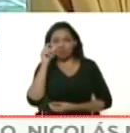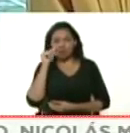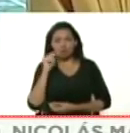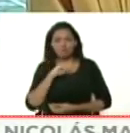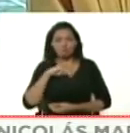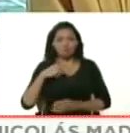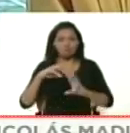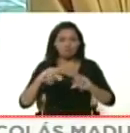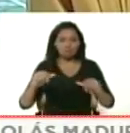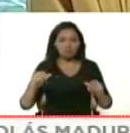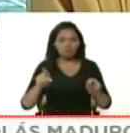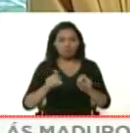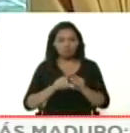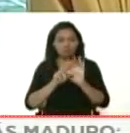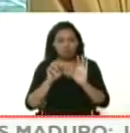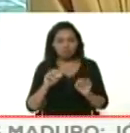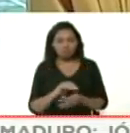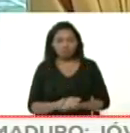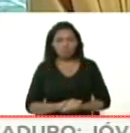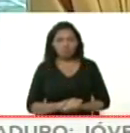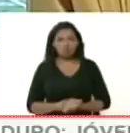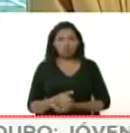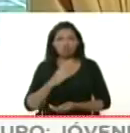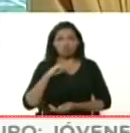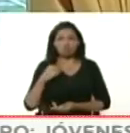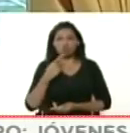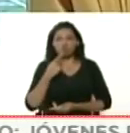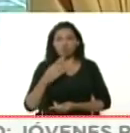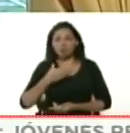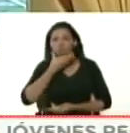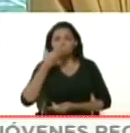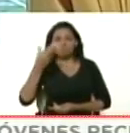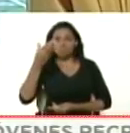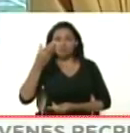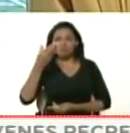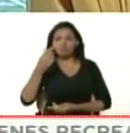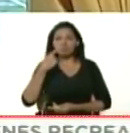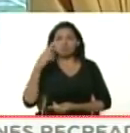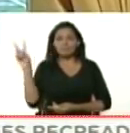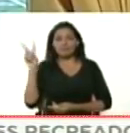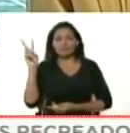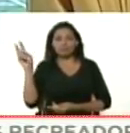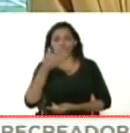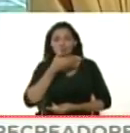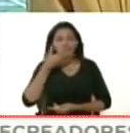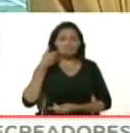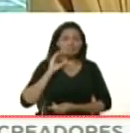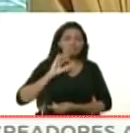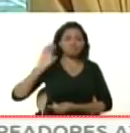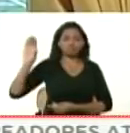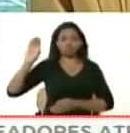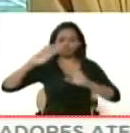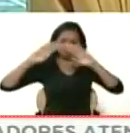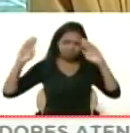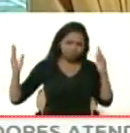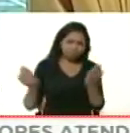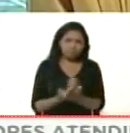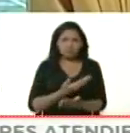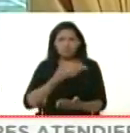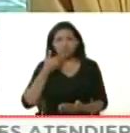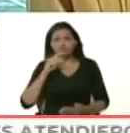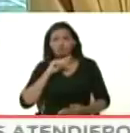nuestra tierra. No exageramos cuando cantamos y decimos, Venezuela es el mejor país del mundo, no lo